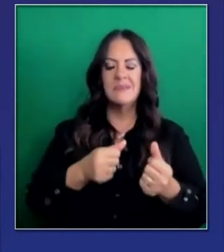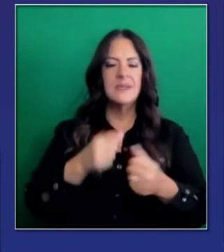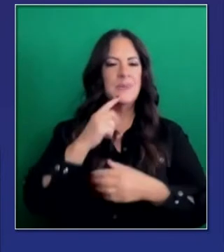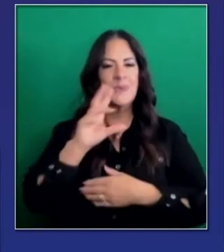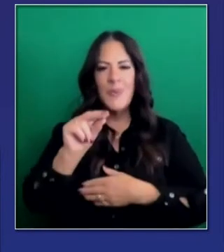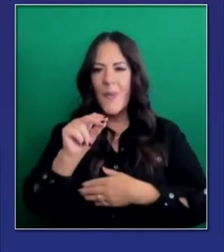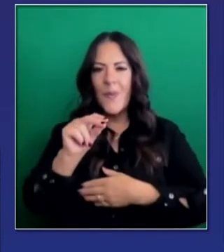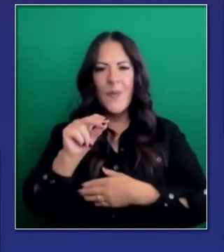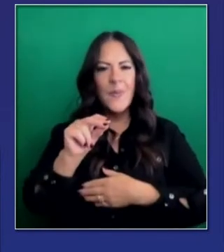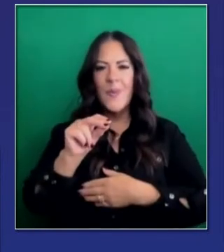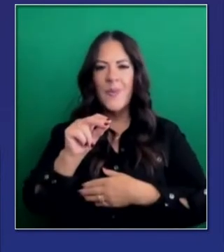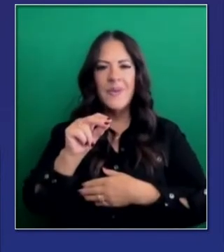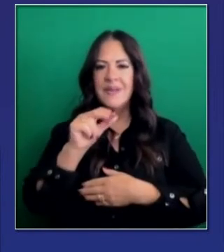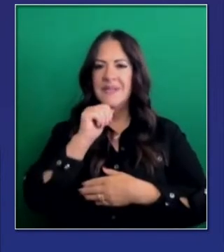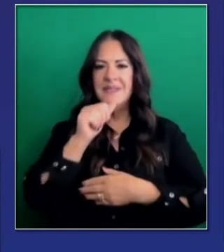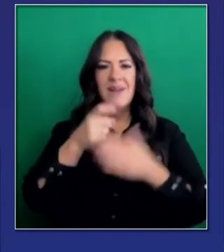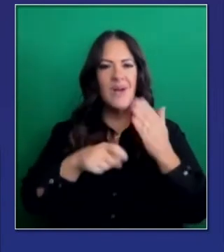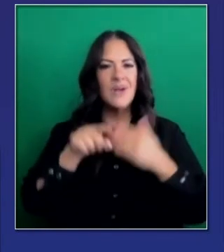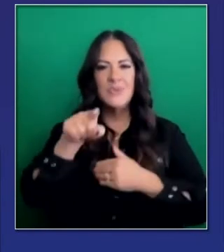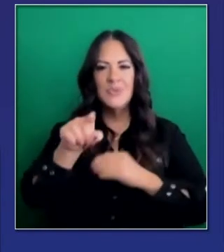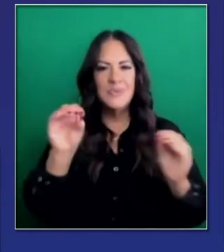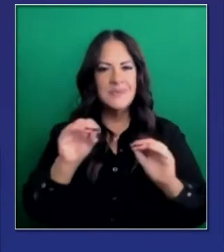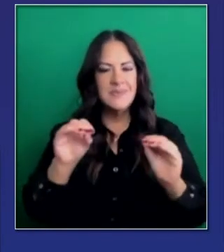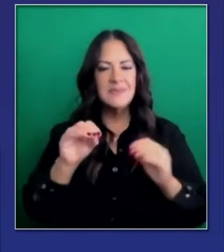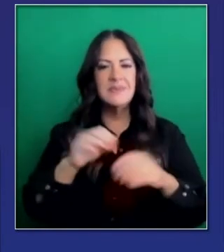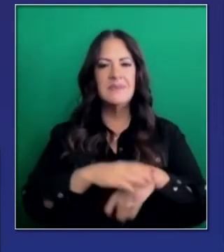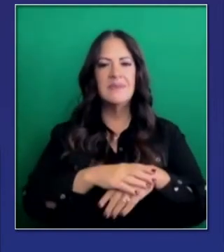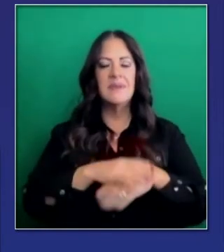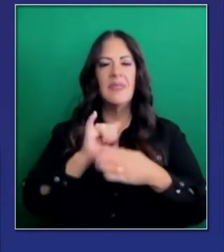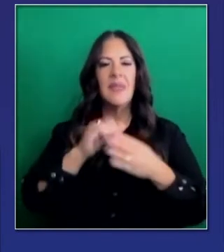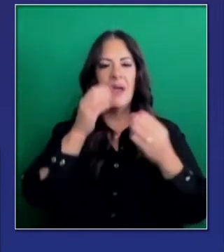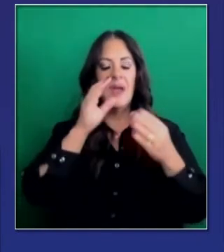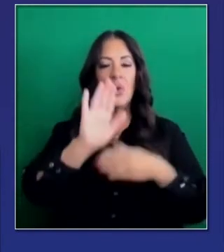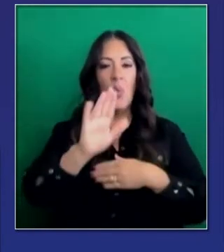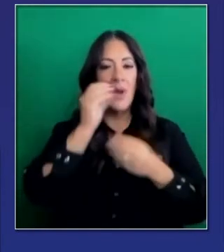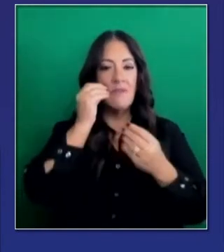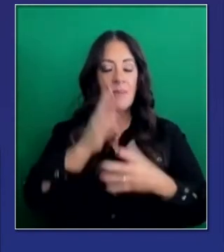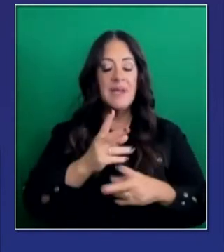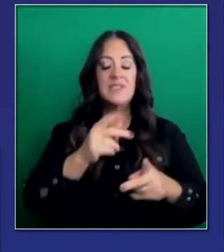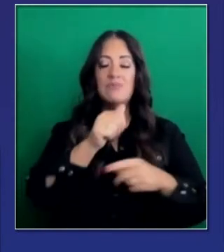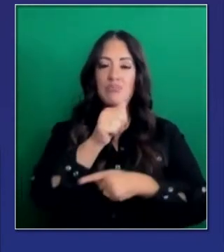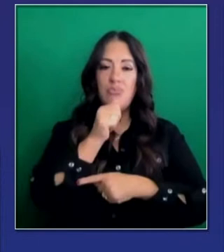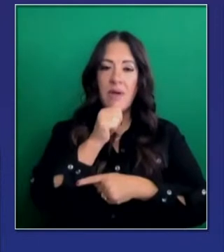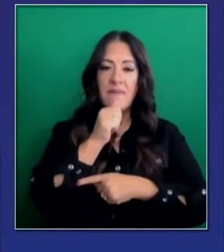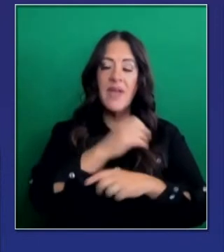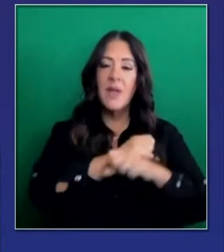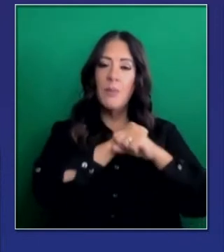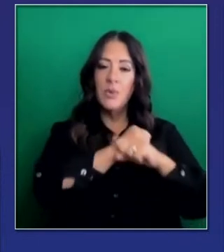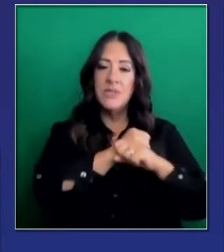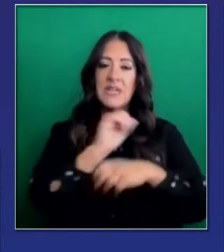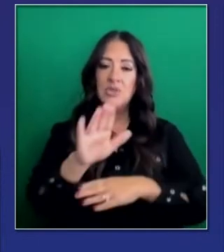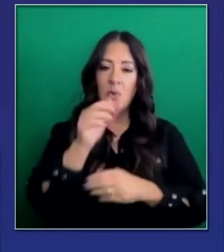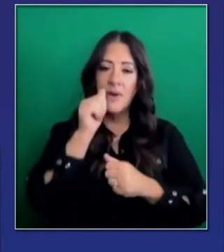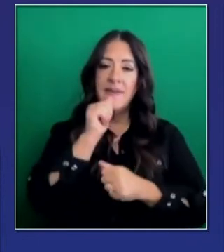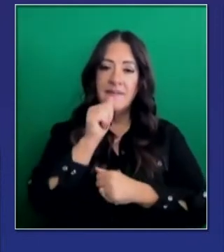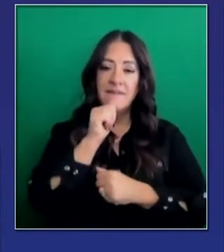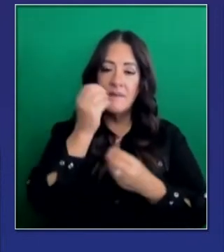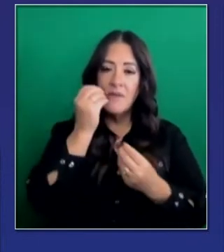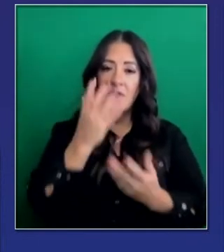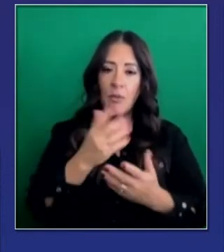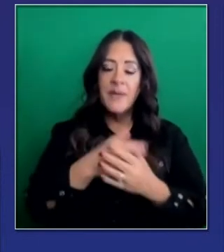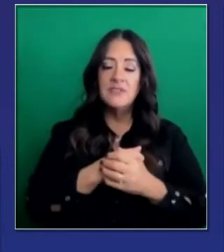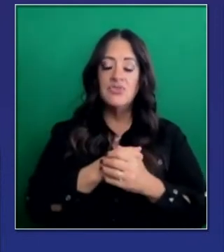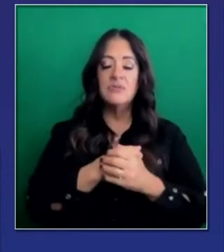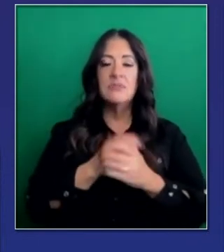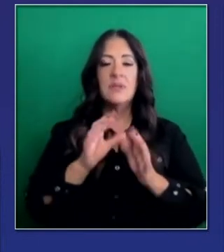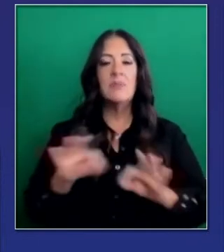cuesta que se administra la vacuna ustedes no les consta cuesta la información es privada y es un mensaje alentador en